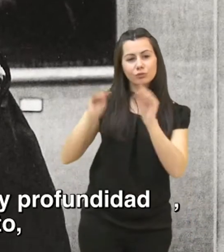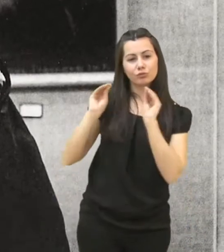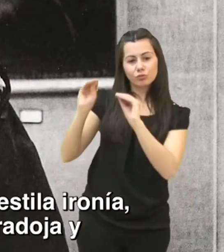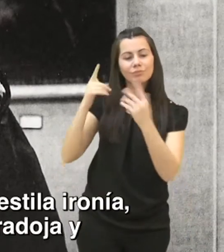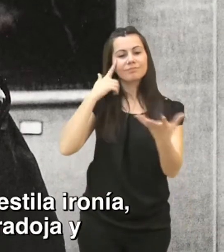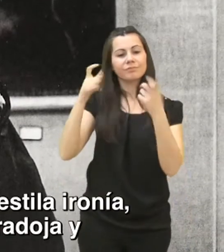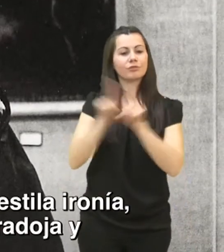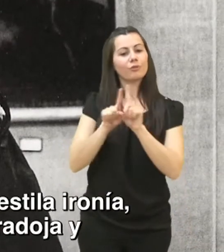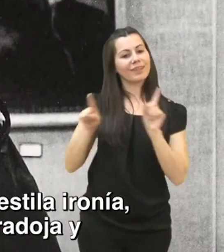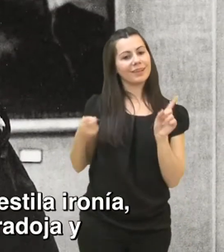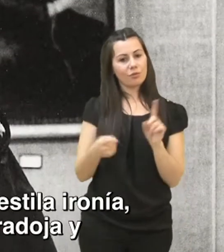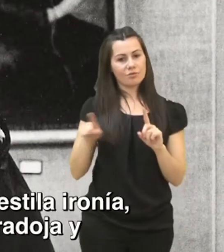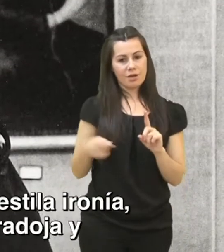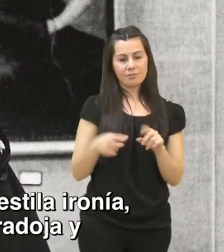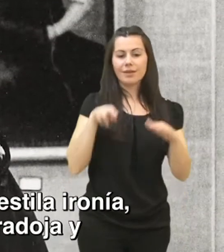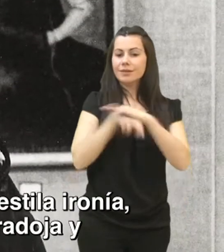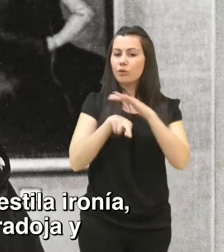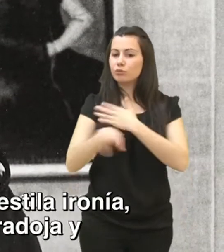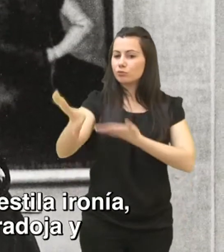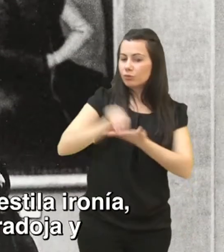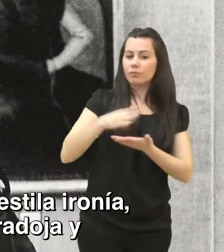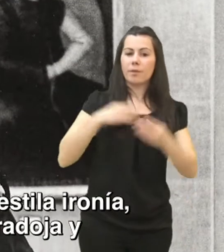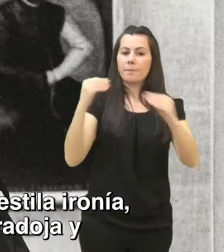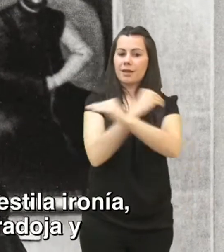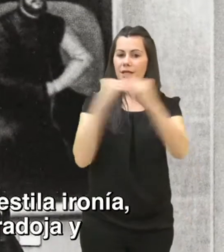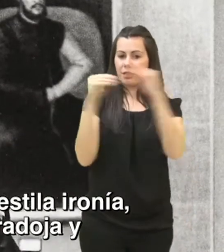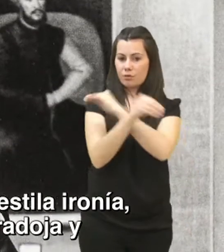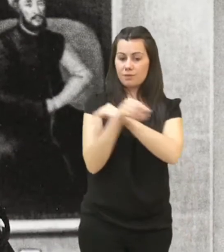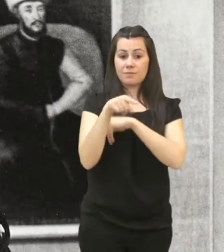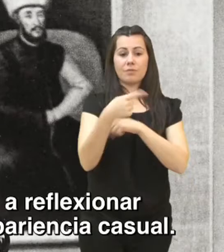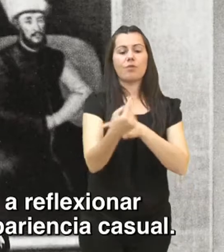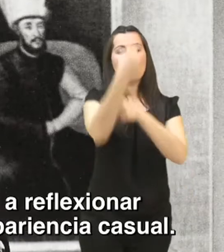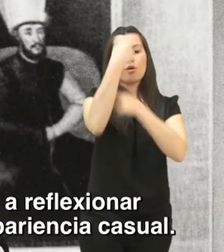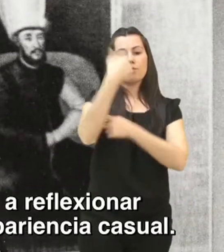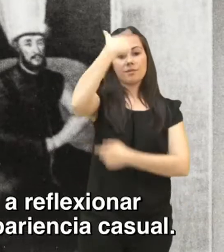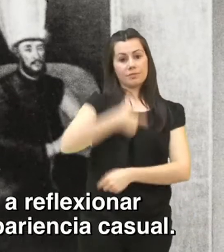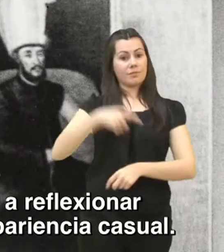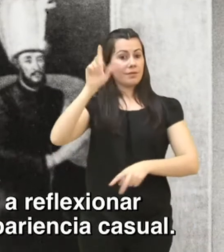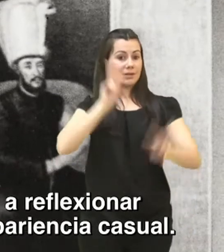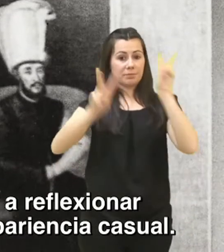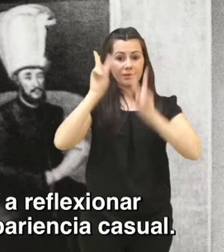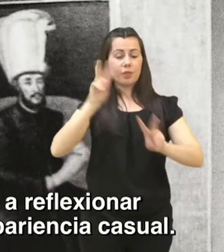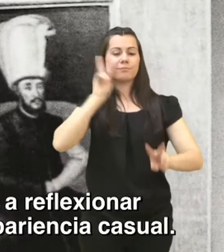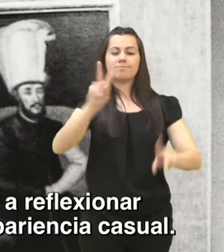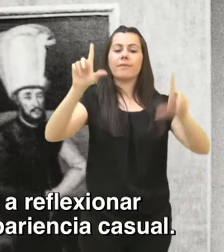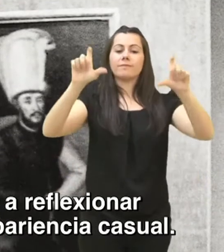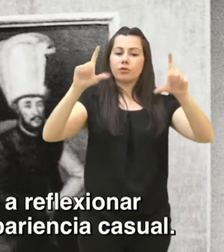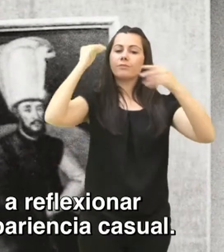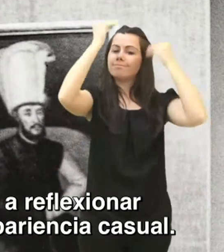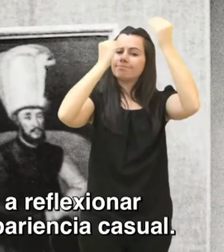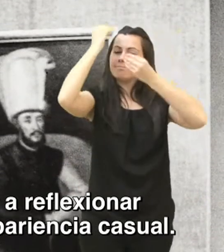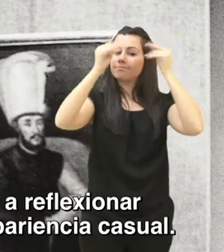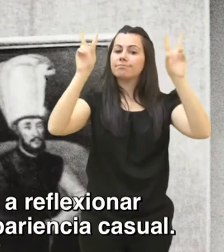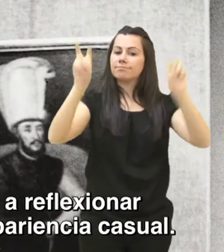efecto, el estilo de Erwitt destila ironía, recurre a la paradoja y obliga al espectador a reflexionar sobre una imagen